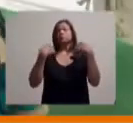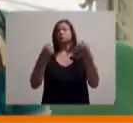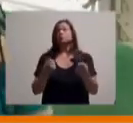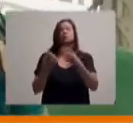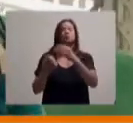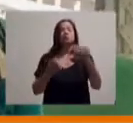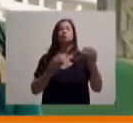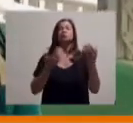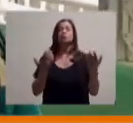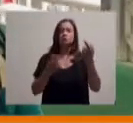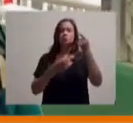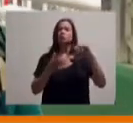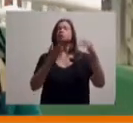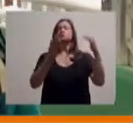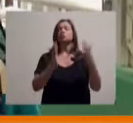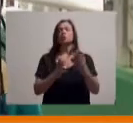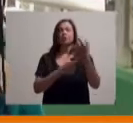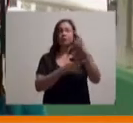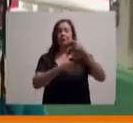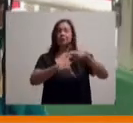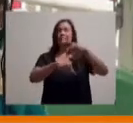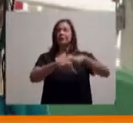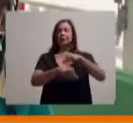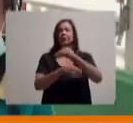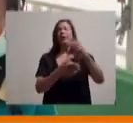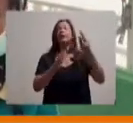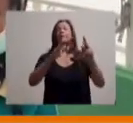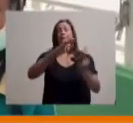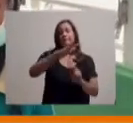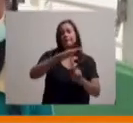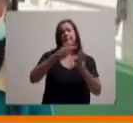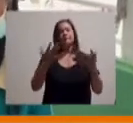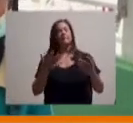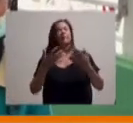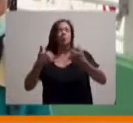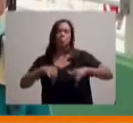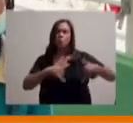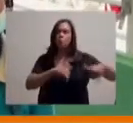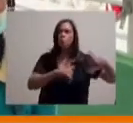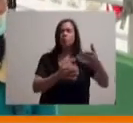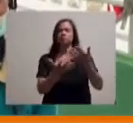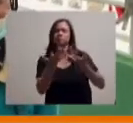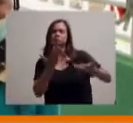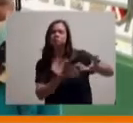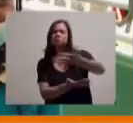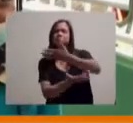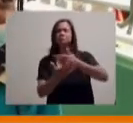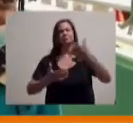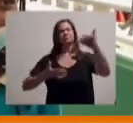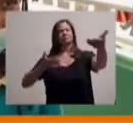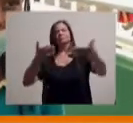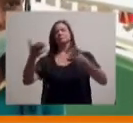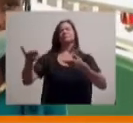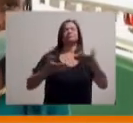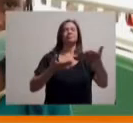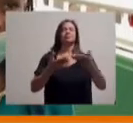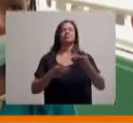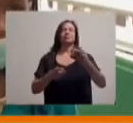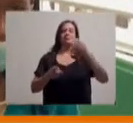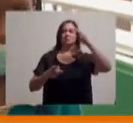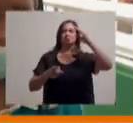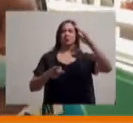casas. Pero vuelvo y pregunto, ¿cuál? ¿Tú no sabías responder? No, de verdad que... Yo tampoco sé, o sea, yo